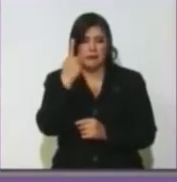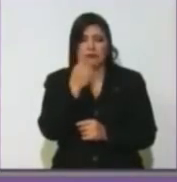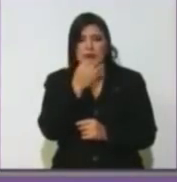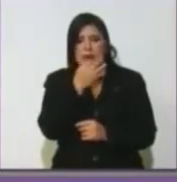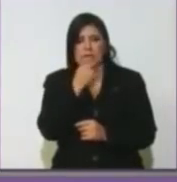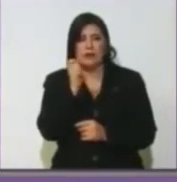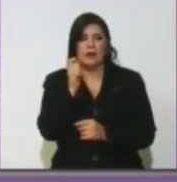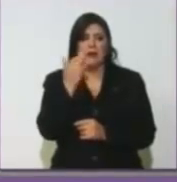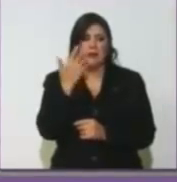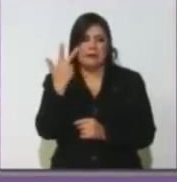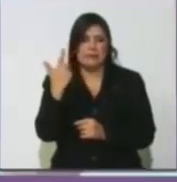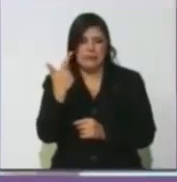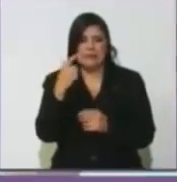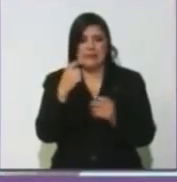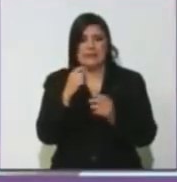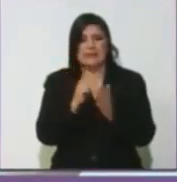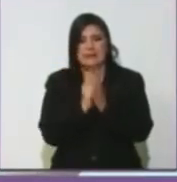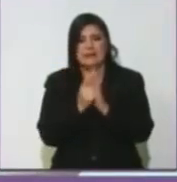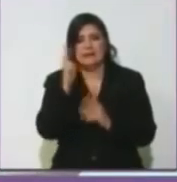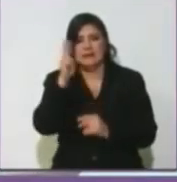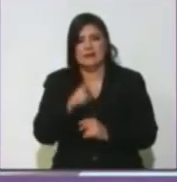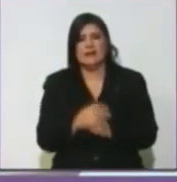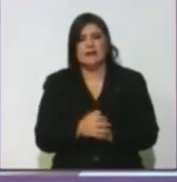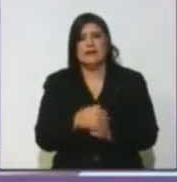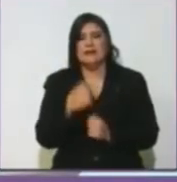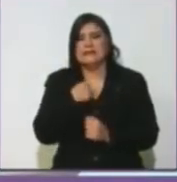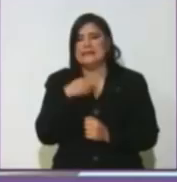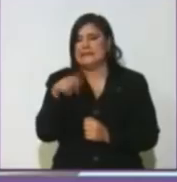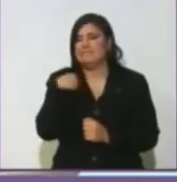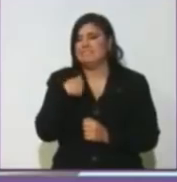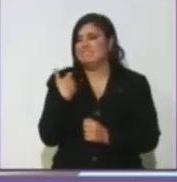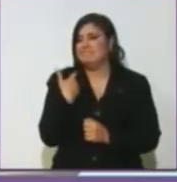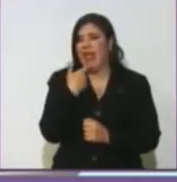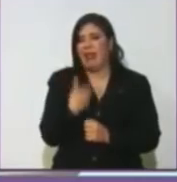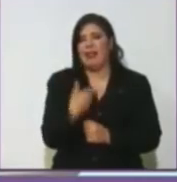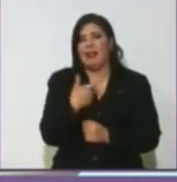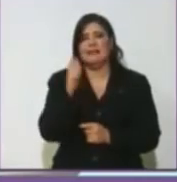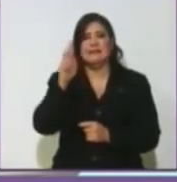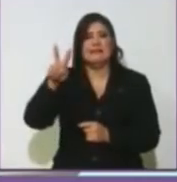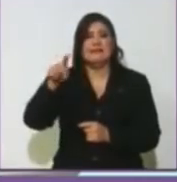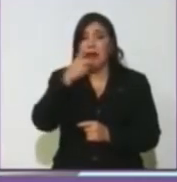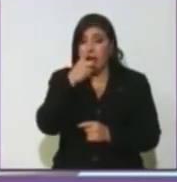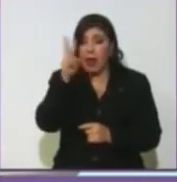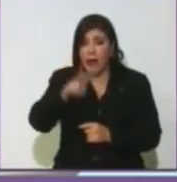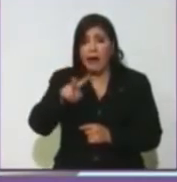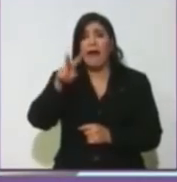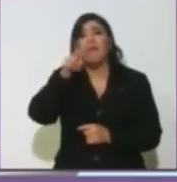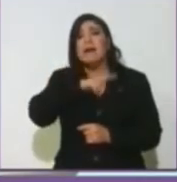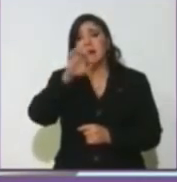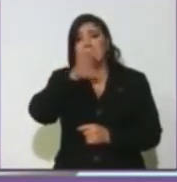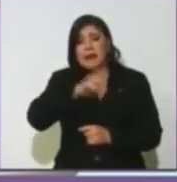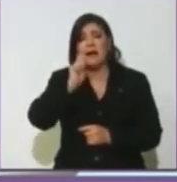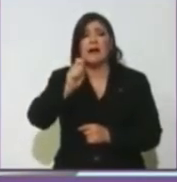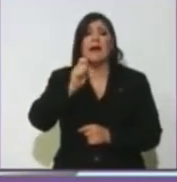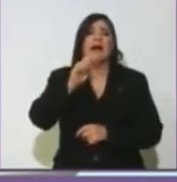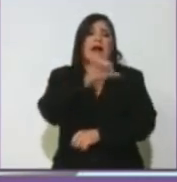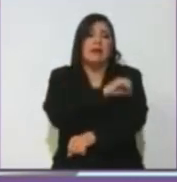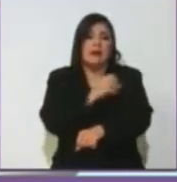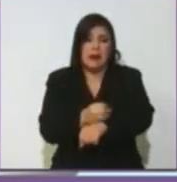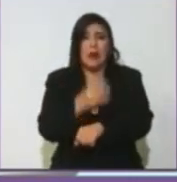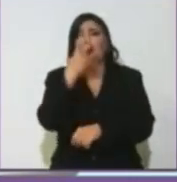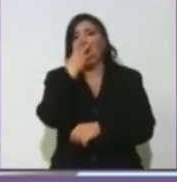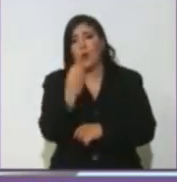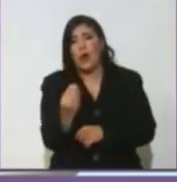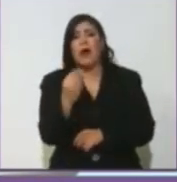57 segundos la verdad me da risa como si en venustiano carranza en álvaro obregón en coyoacán en la gustavo